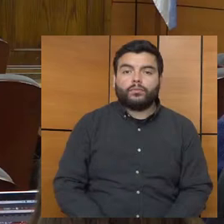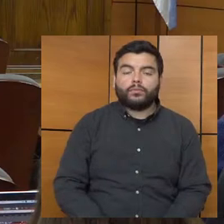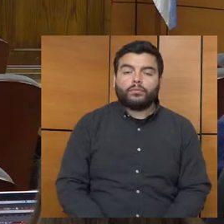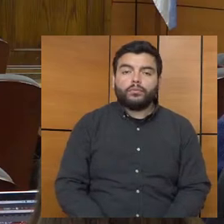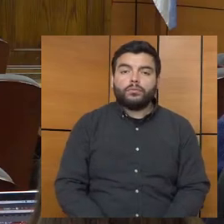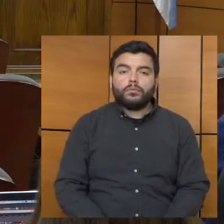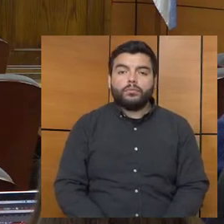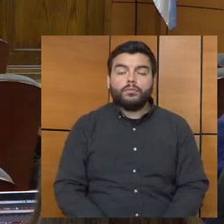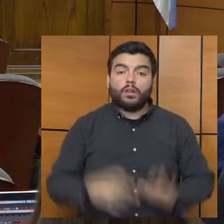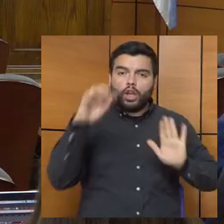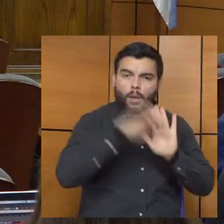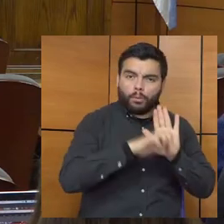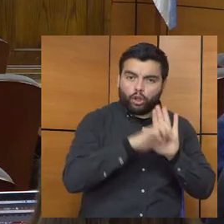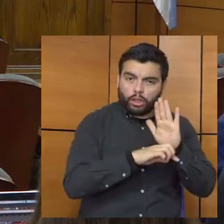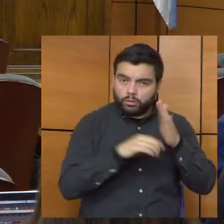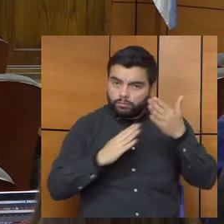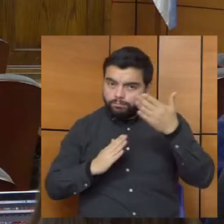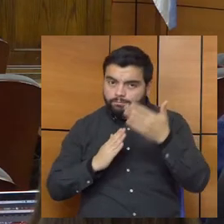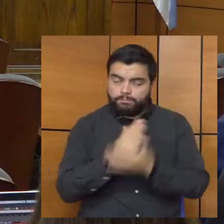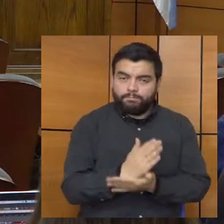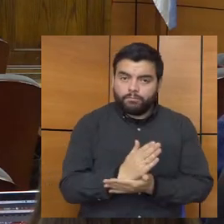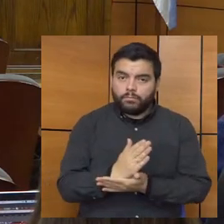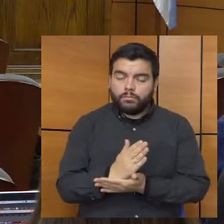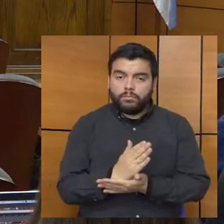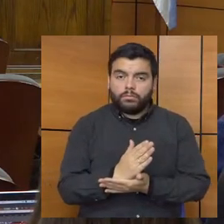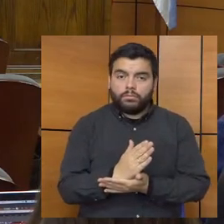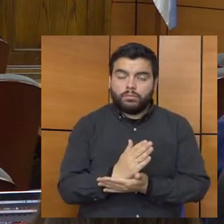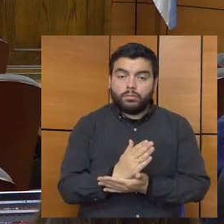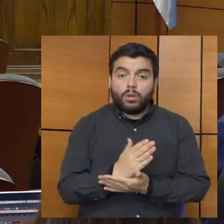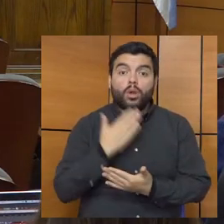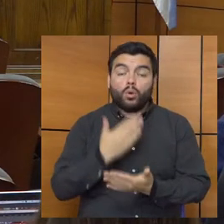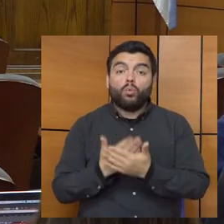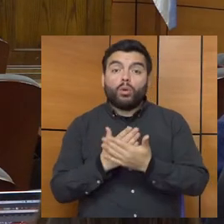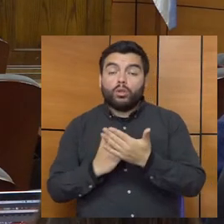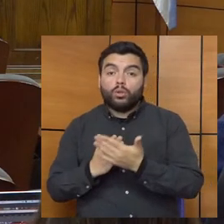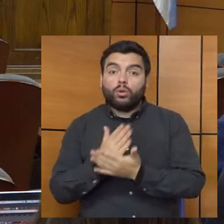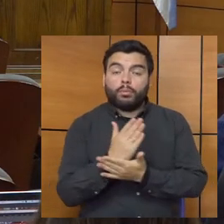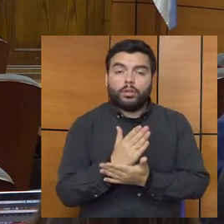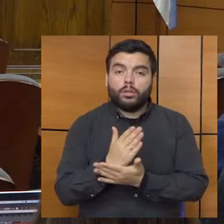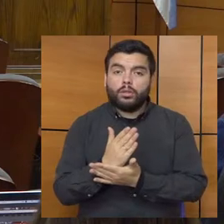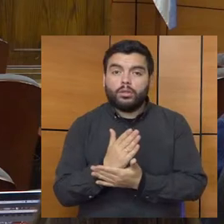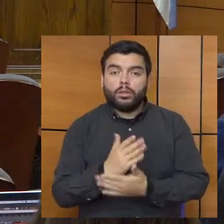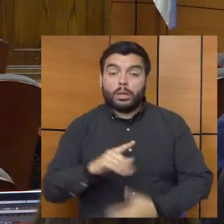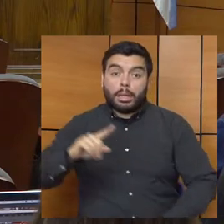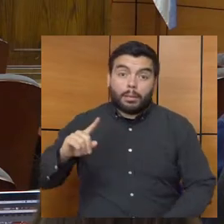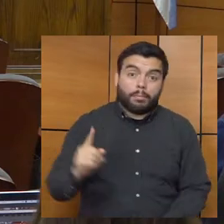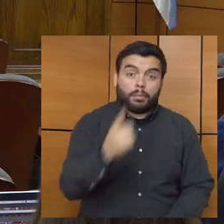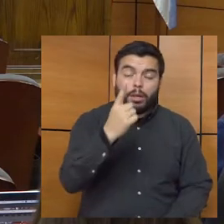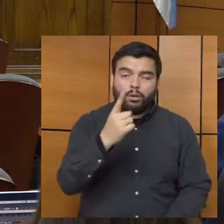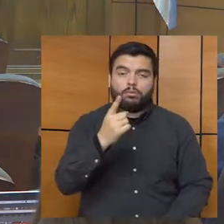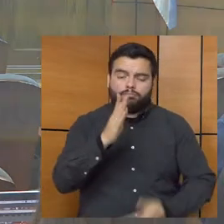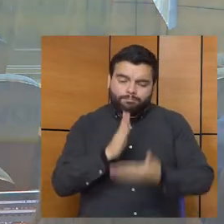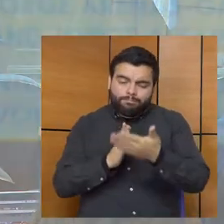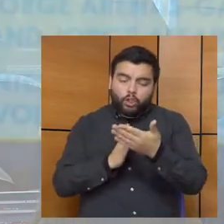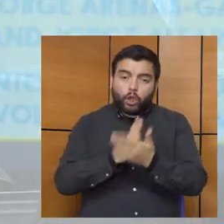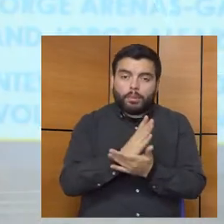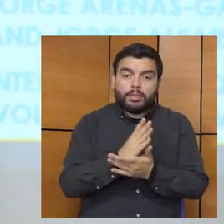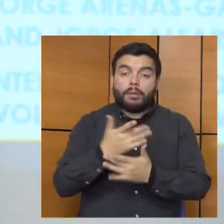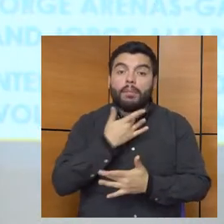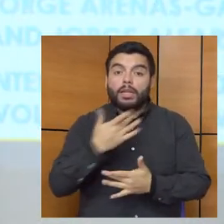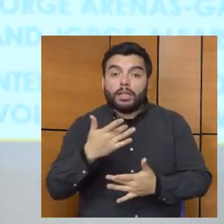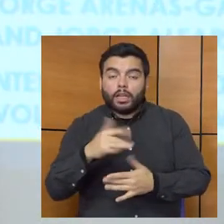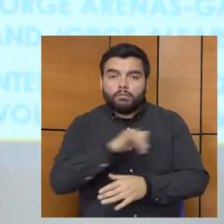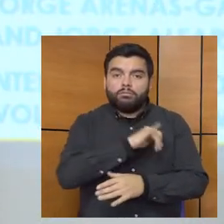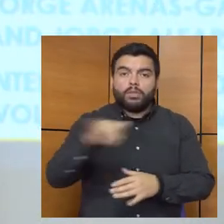el proyecto inicial, el proyecto que en principio pues sirvió de germen para el que después el